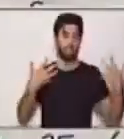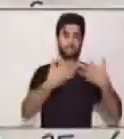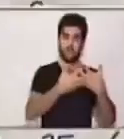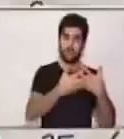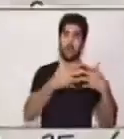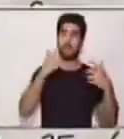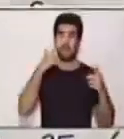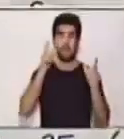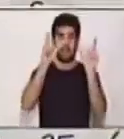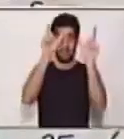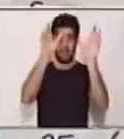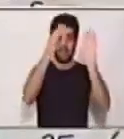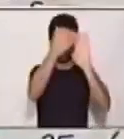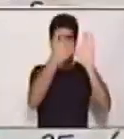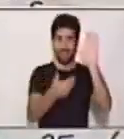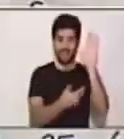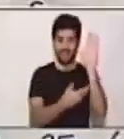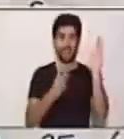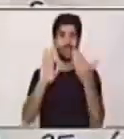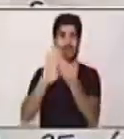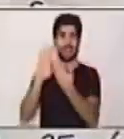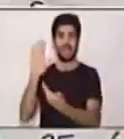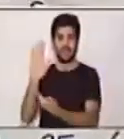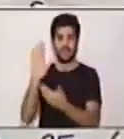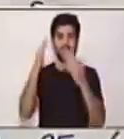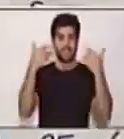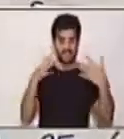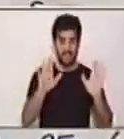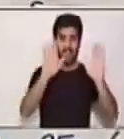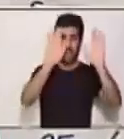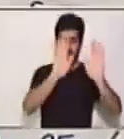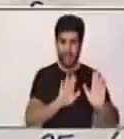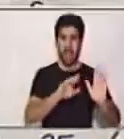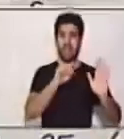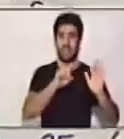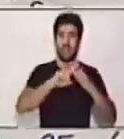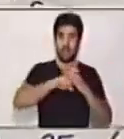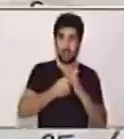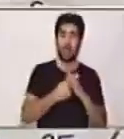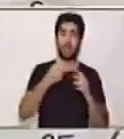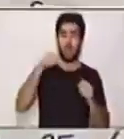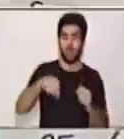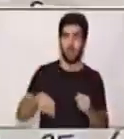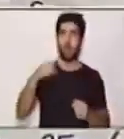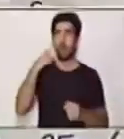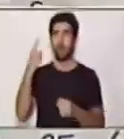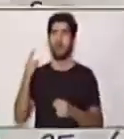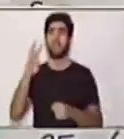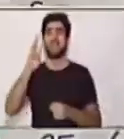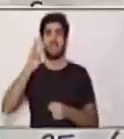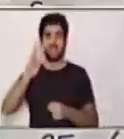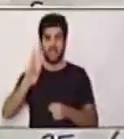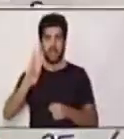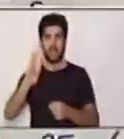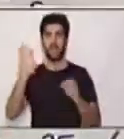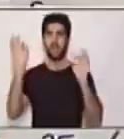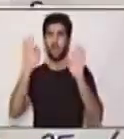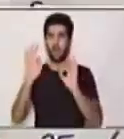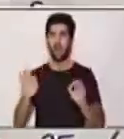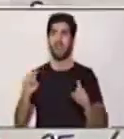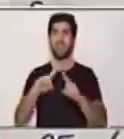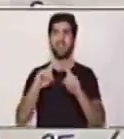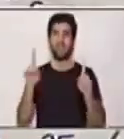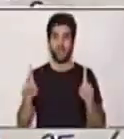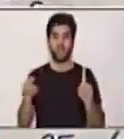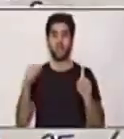Teniendo esta tabla, que es nuestra tabla básica, vamos a calcular 3 medidas de tendencia central, que